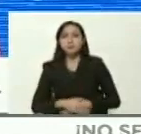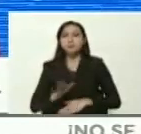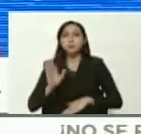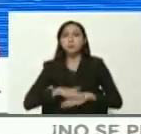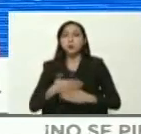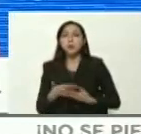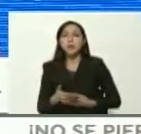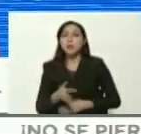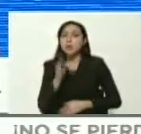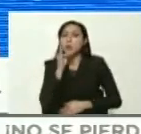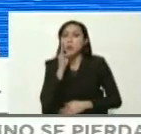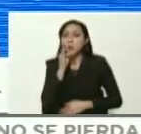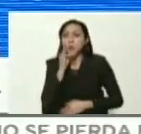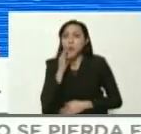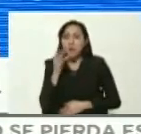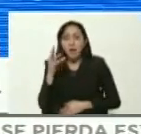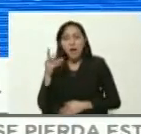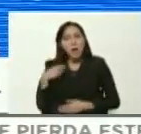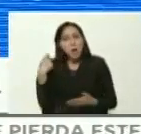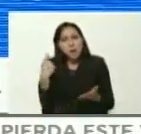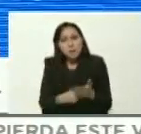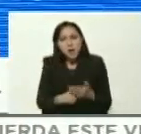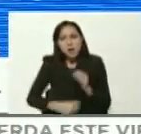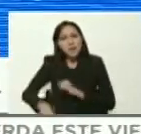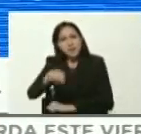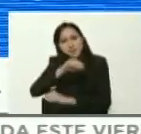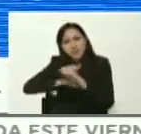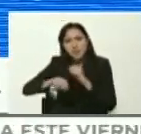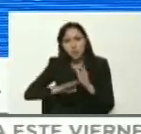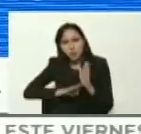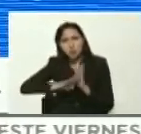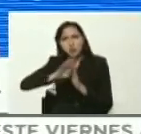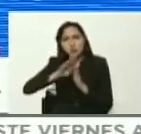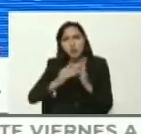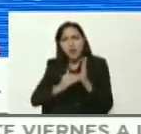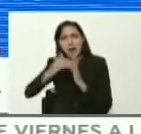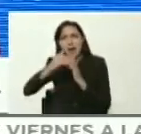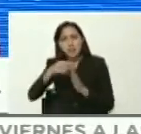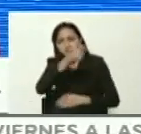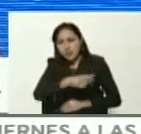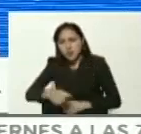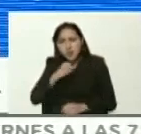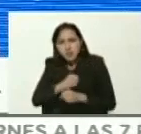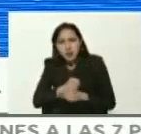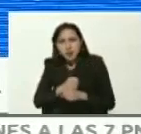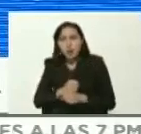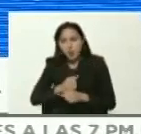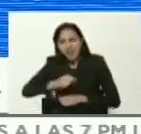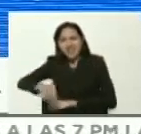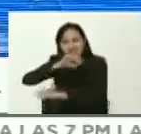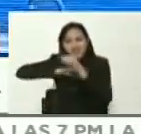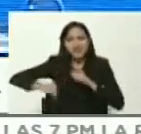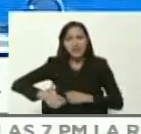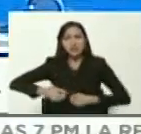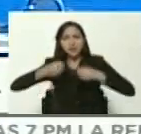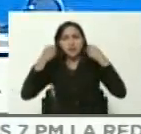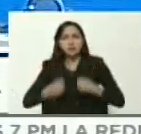Todavía los niveles de ingresos los hemos defendido a un nivel alto, altísimo, de los trabajadores y las trabajadoras.